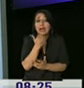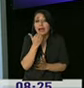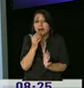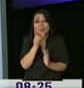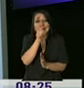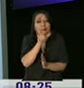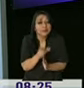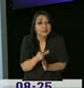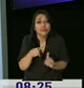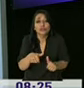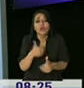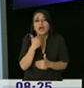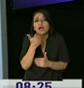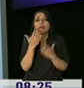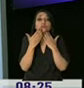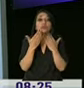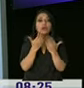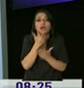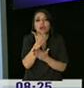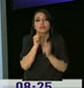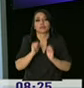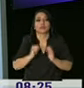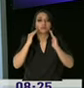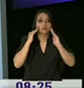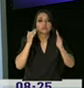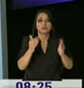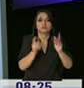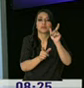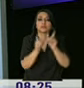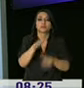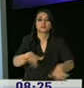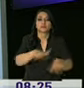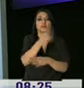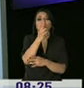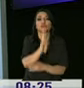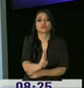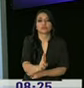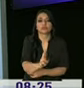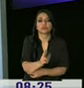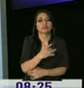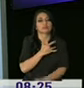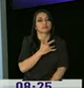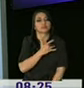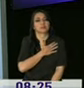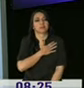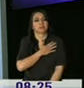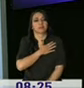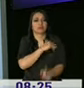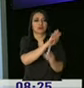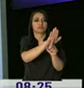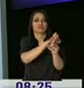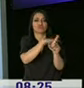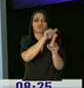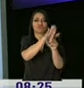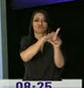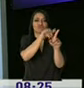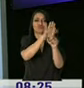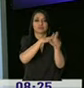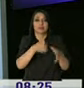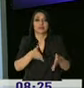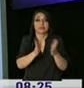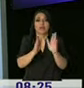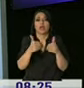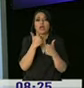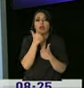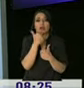la gentileza, la bondad de preocuparse por esta gente, que realmente da pena a momentos ver cómo viven, sobre todo las vialidades. Así que,